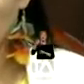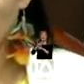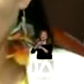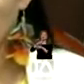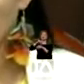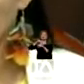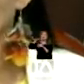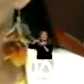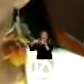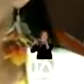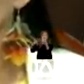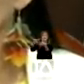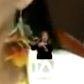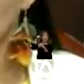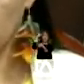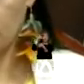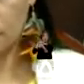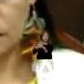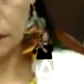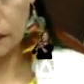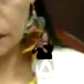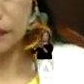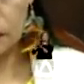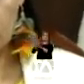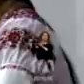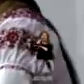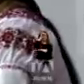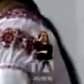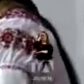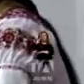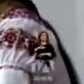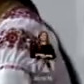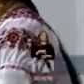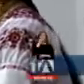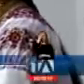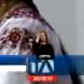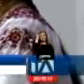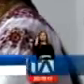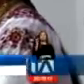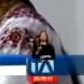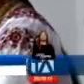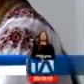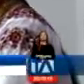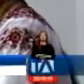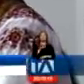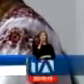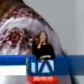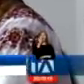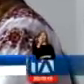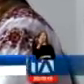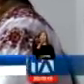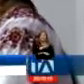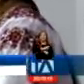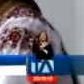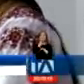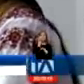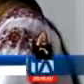quien tenga la última palabra antes del domingo. A 4 días de las